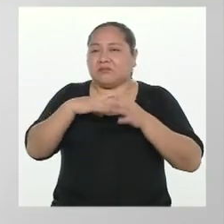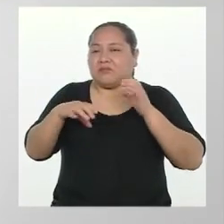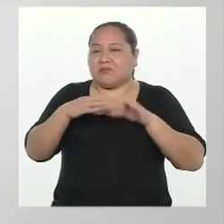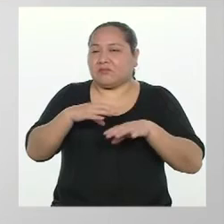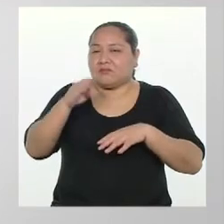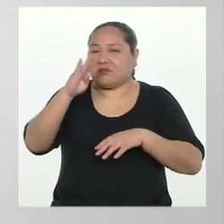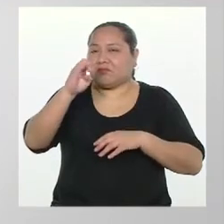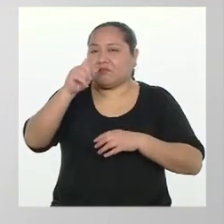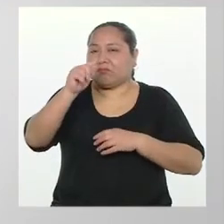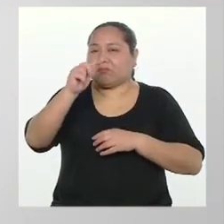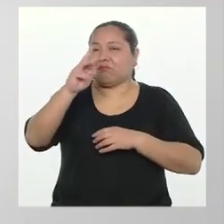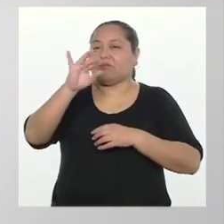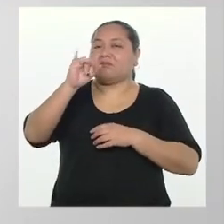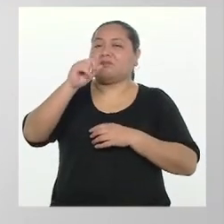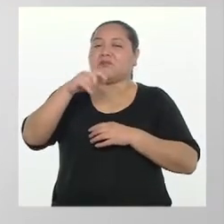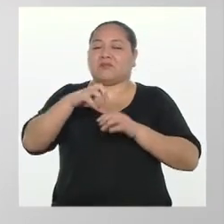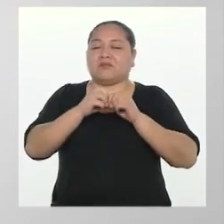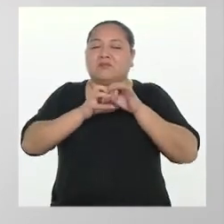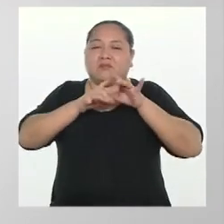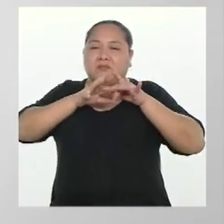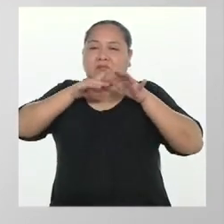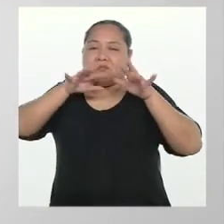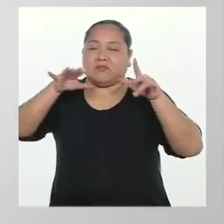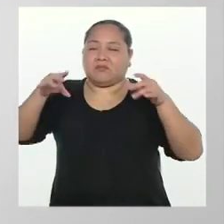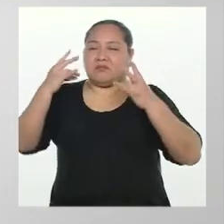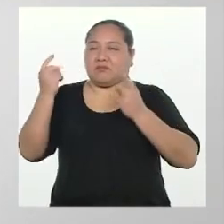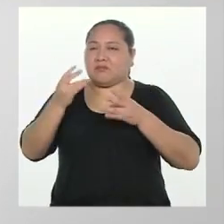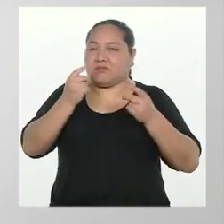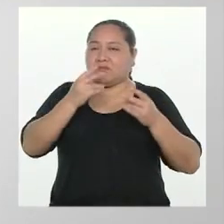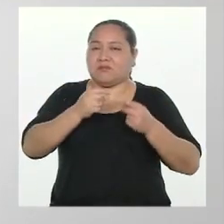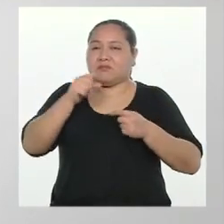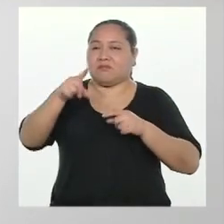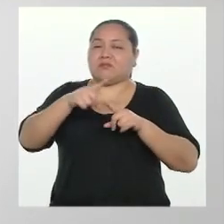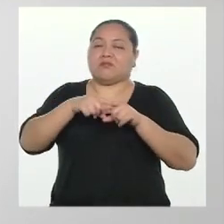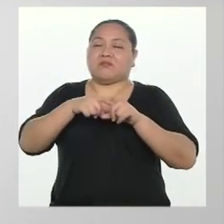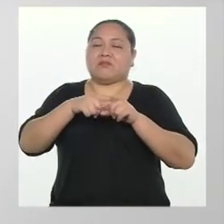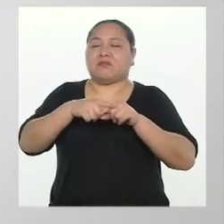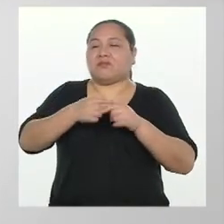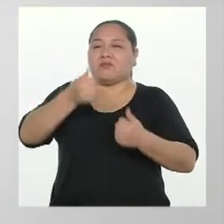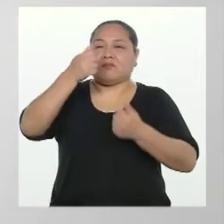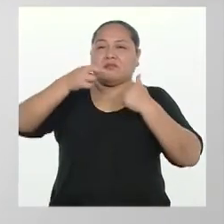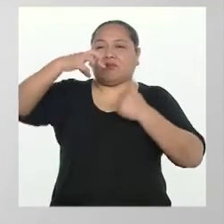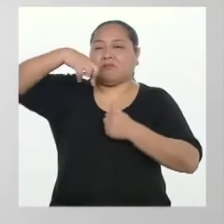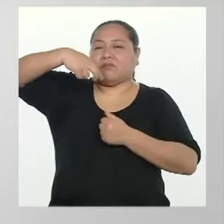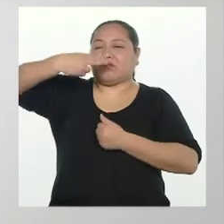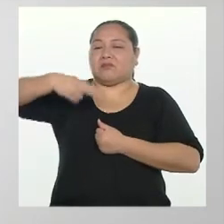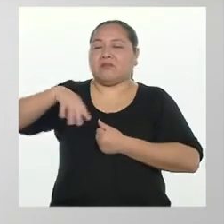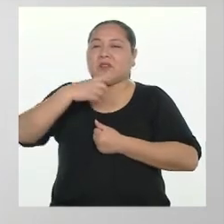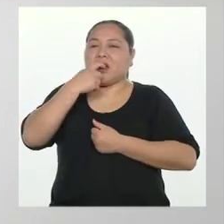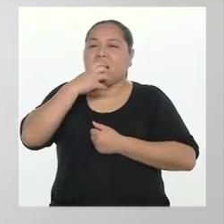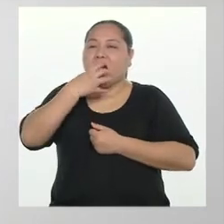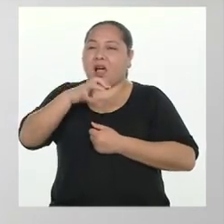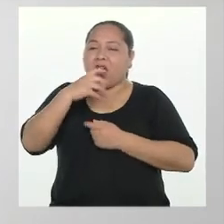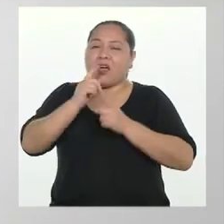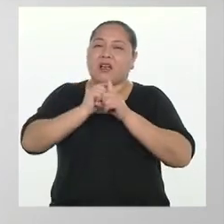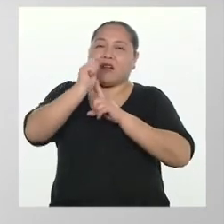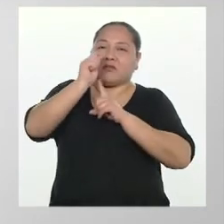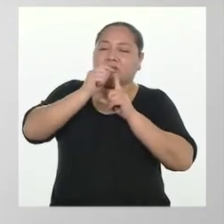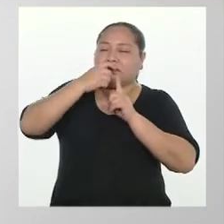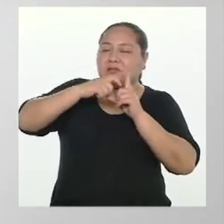que las bacterias se multipliquen más rápido son los niveles de pH, la temperatura,